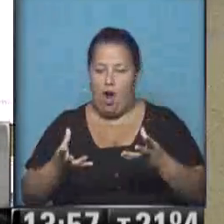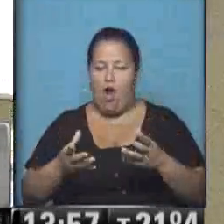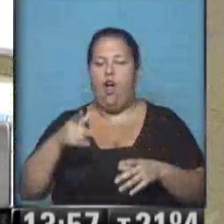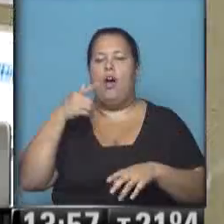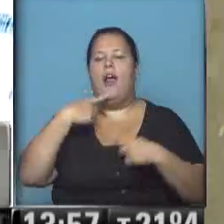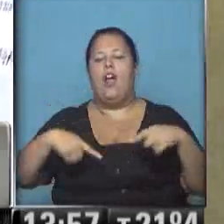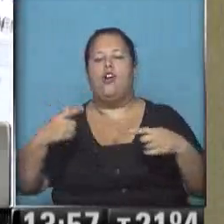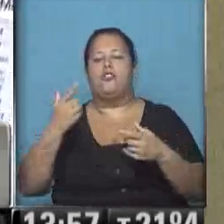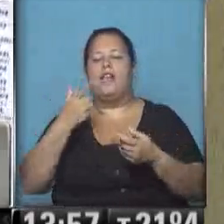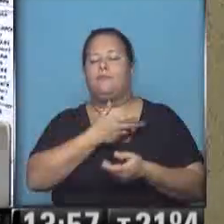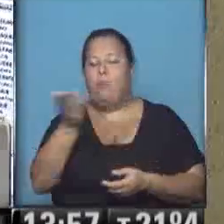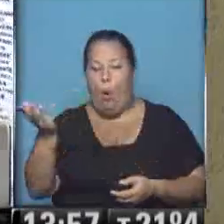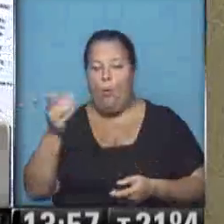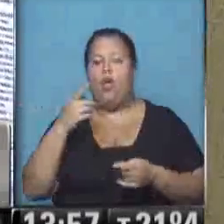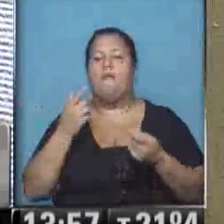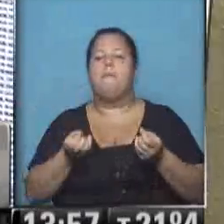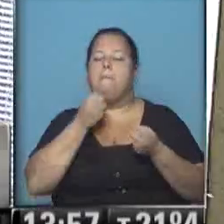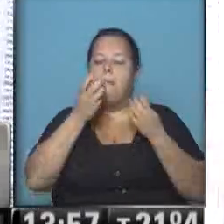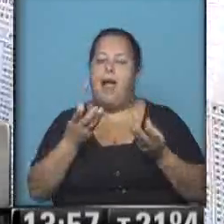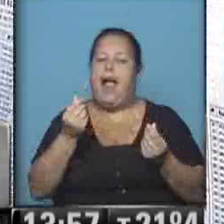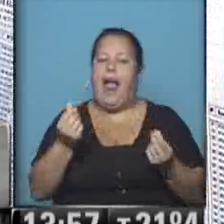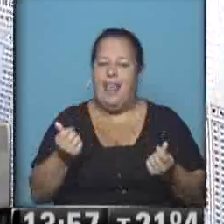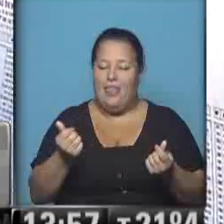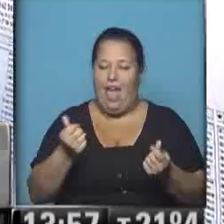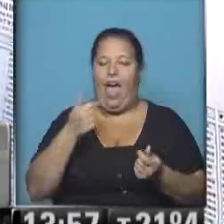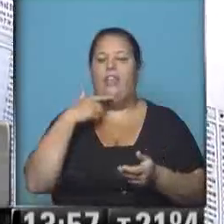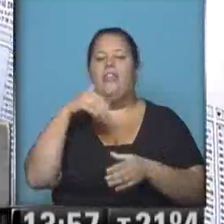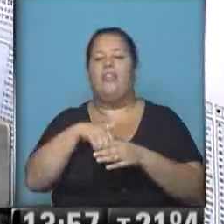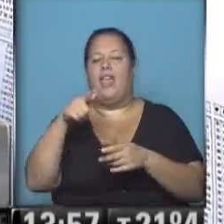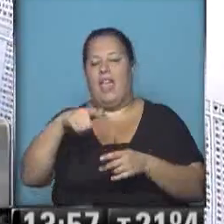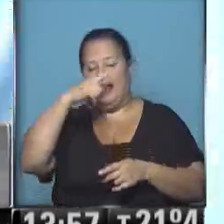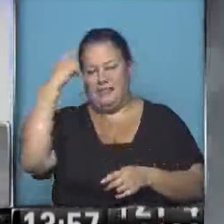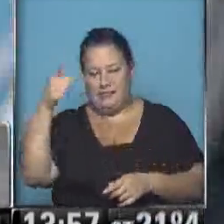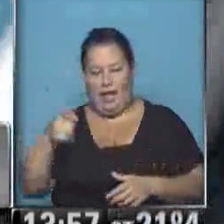el uso de los recursos públicos, incrementando la calidad de la acción estatal.